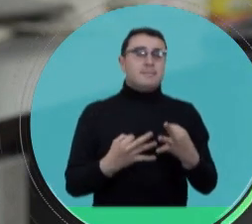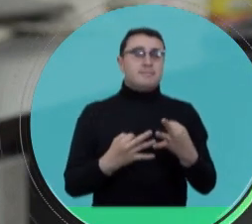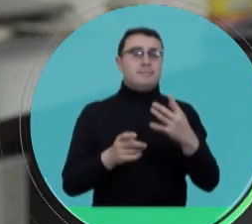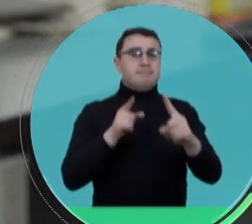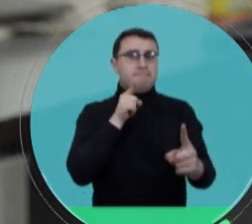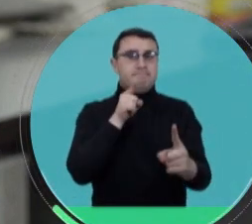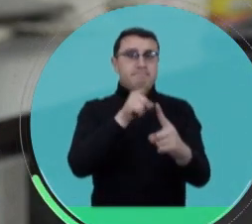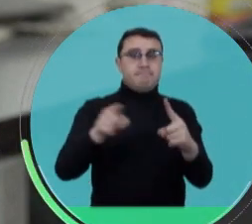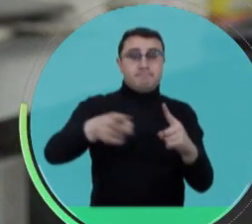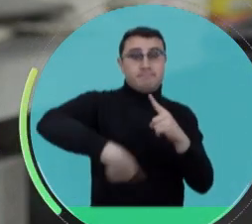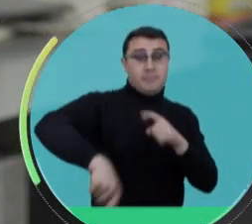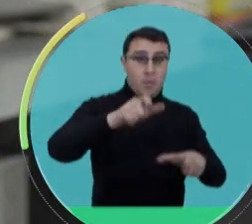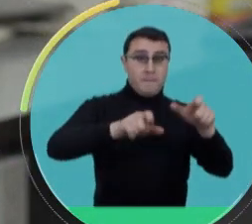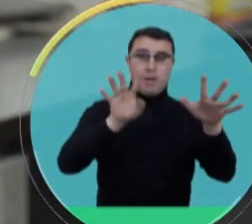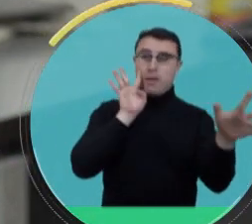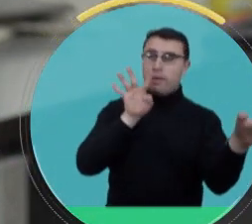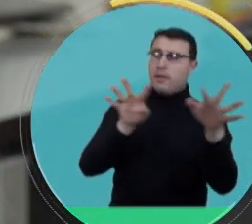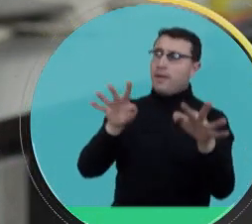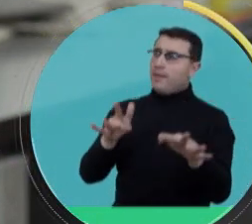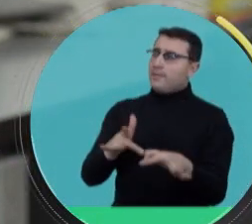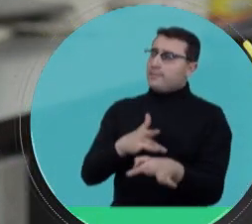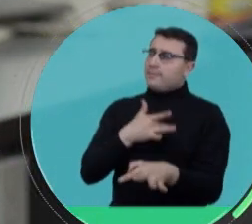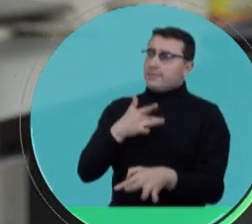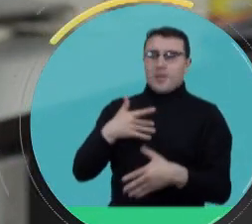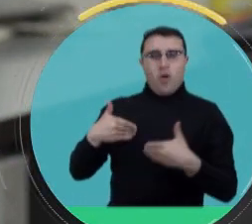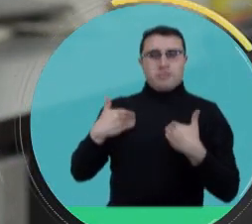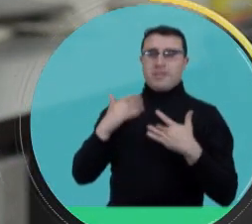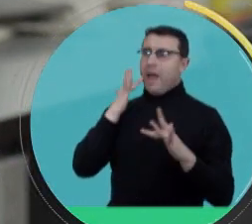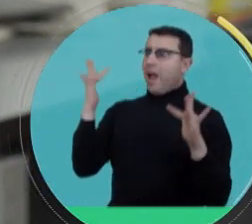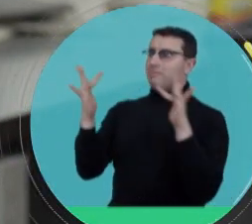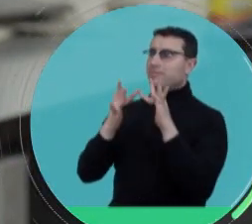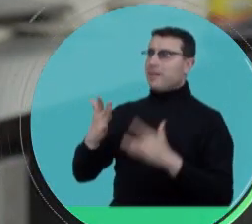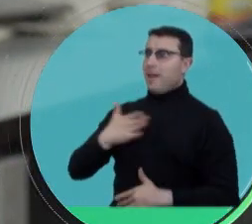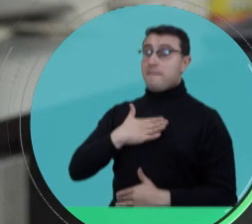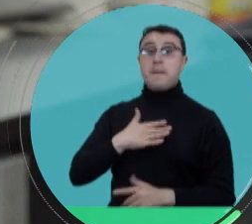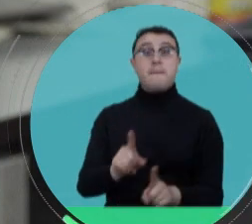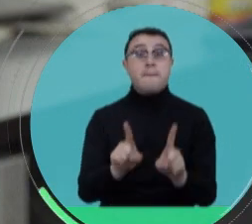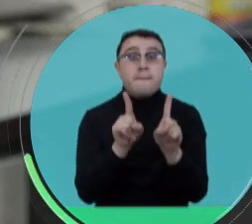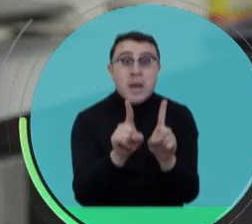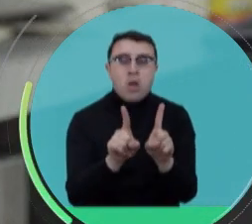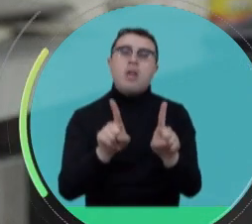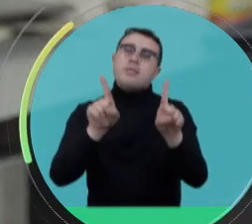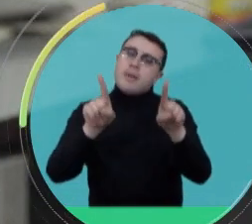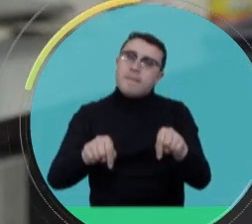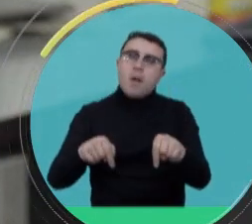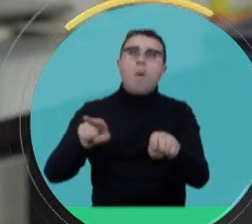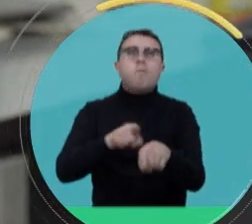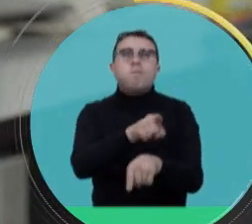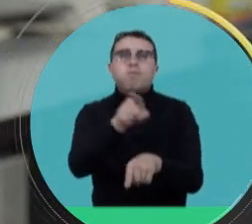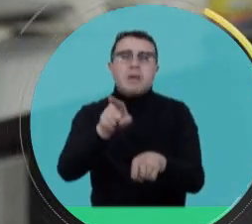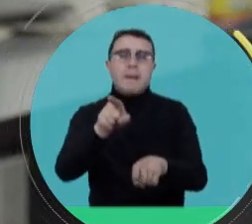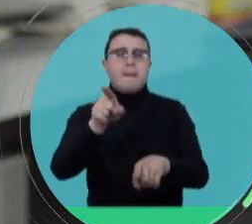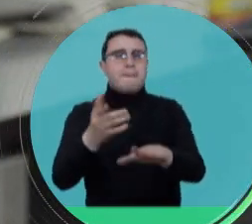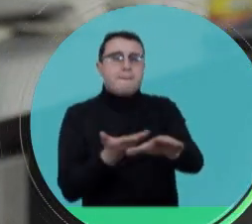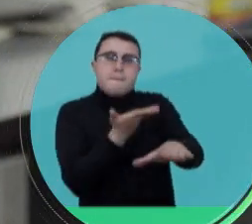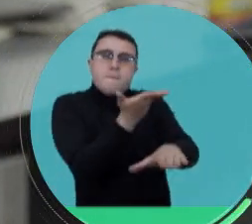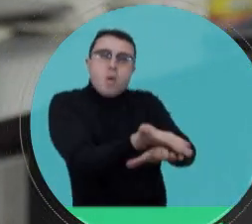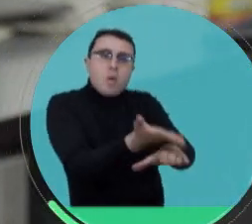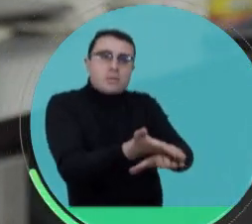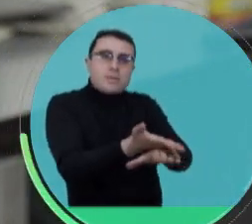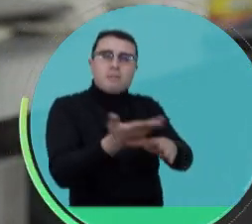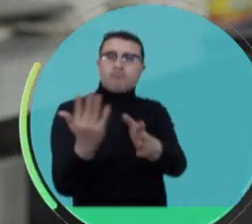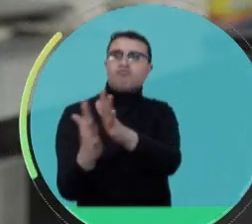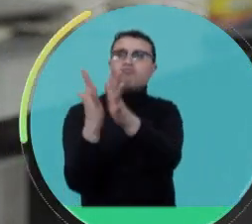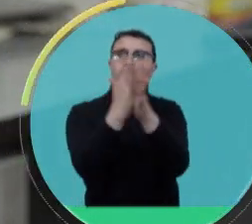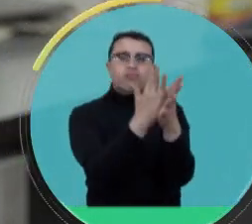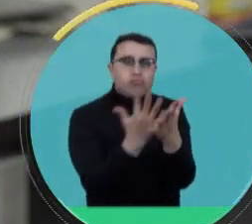opción real de disfrute y goce pero sin digamos dejar de lado las propuestas